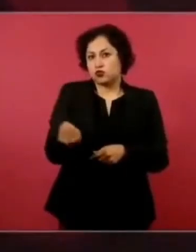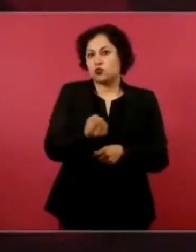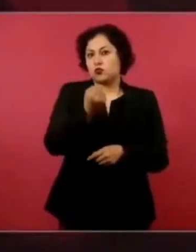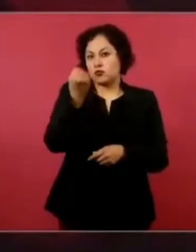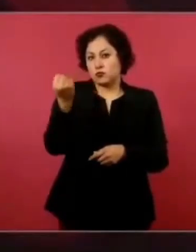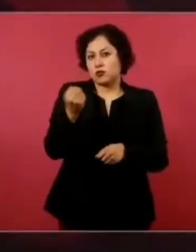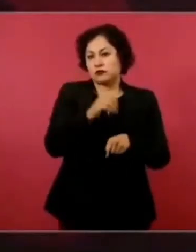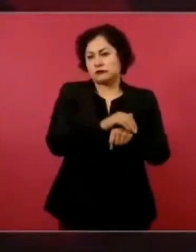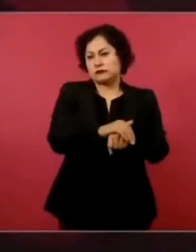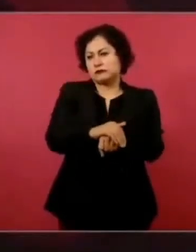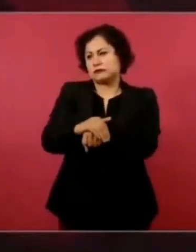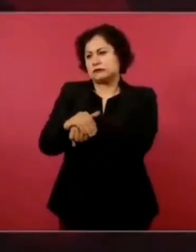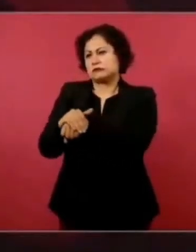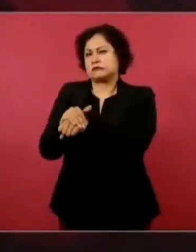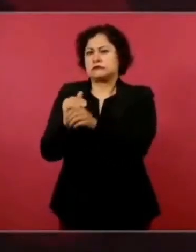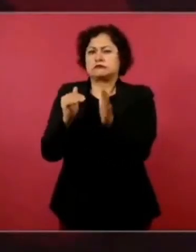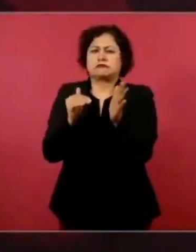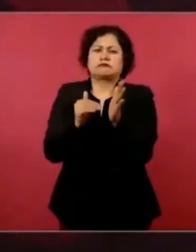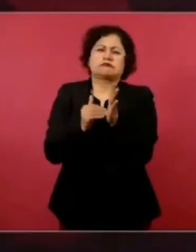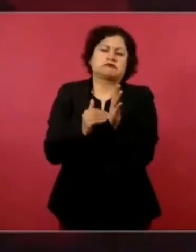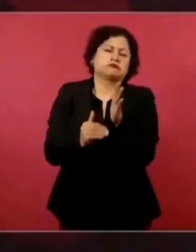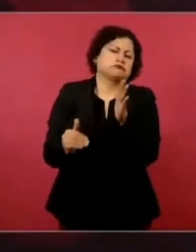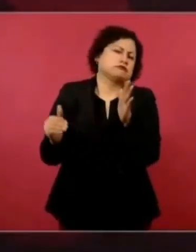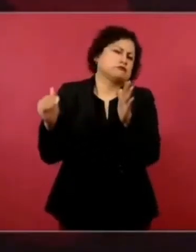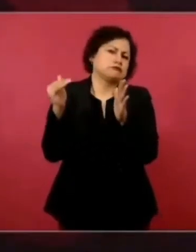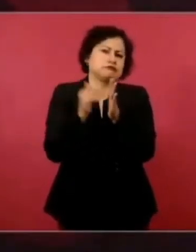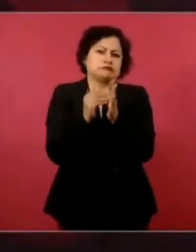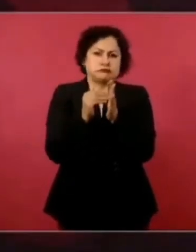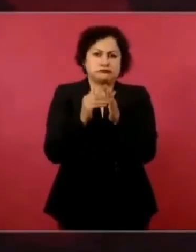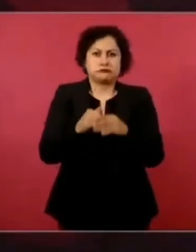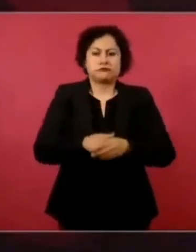porque tengo millones de amigos,